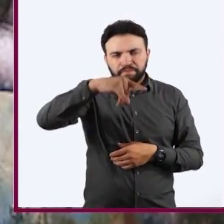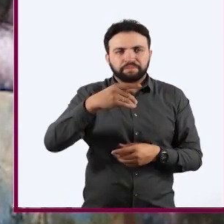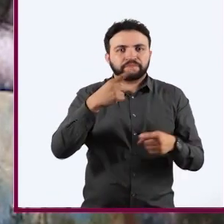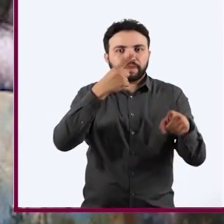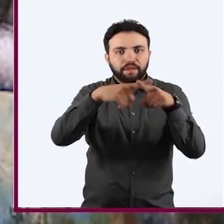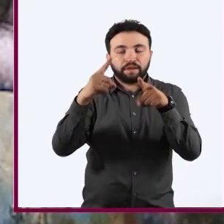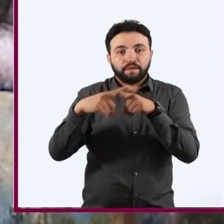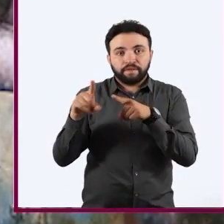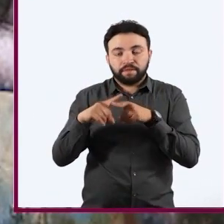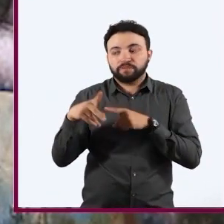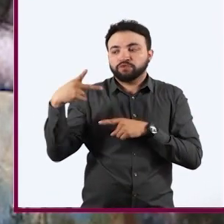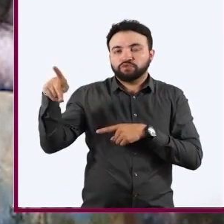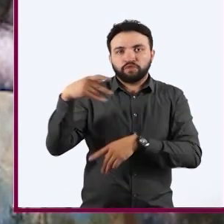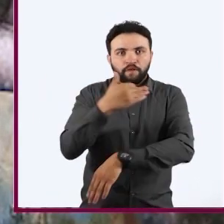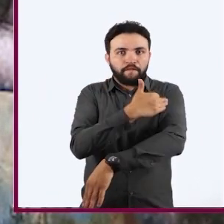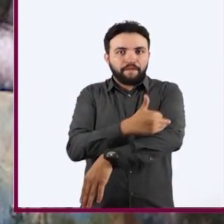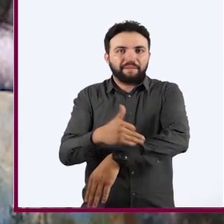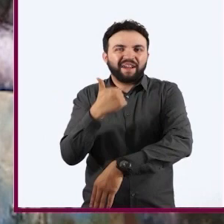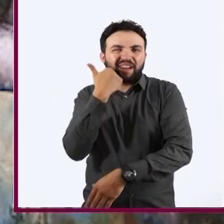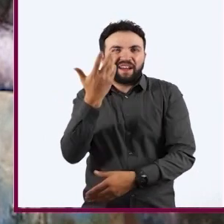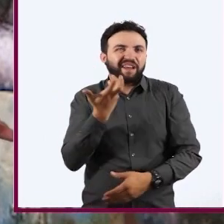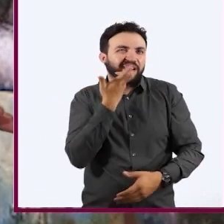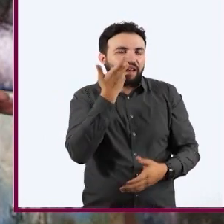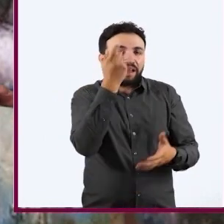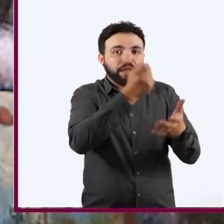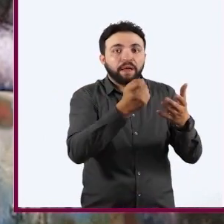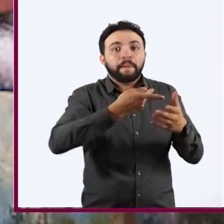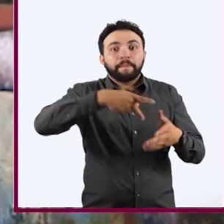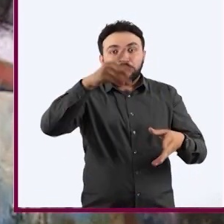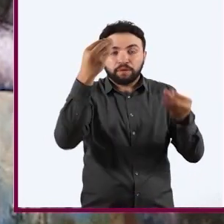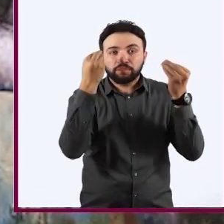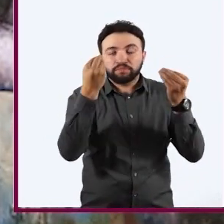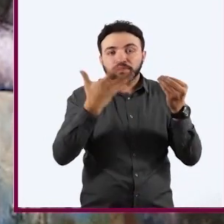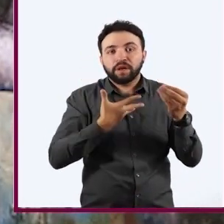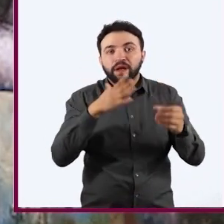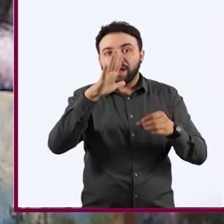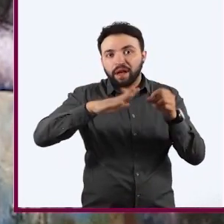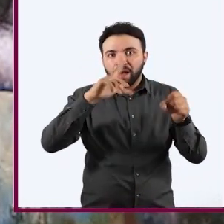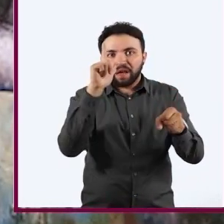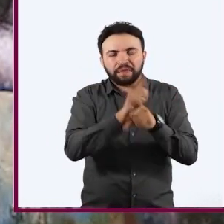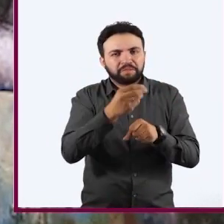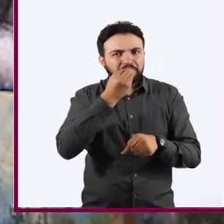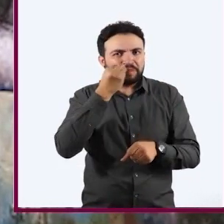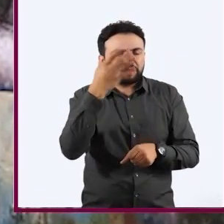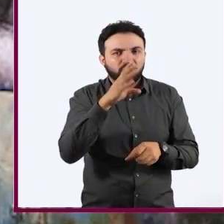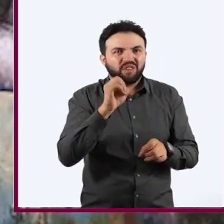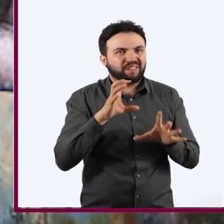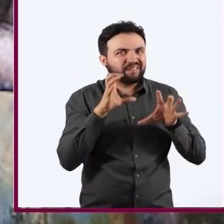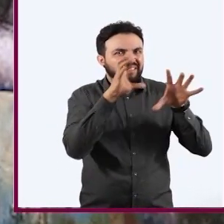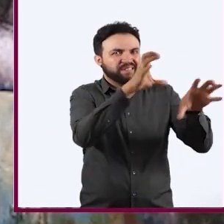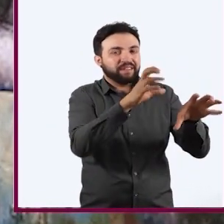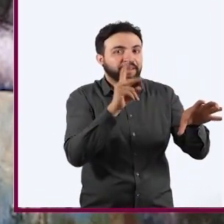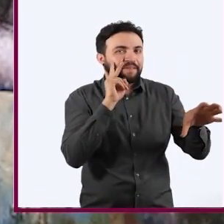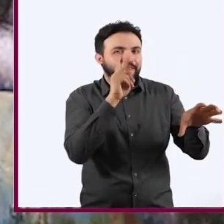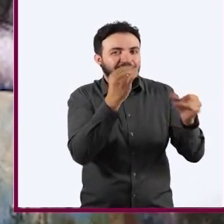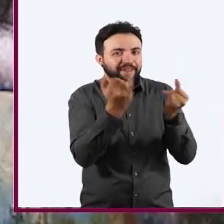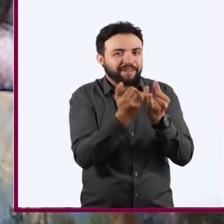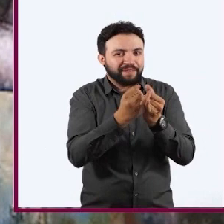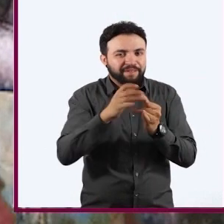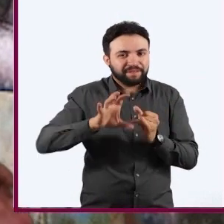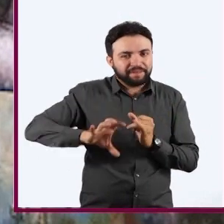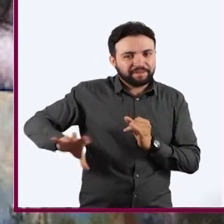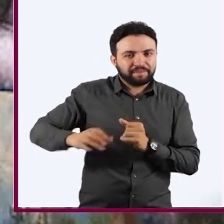Dentro de los personajes representados, varios son familiares del pintor, pero muchos son seres mitológicos y animales fantásticos o